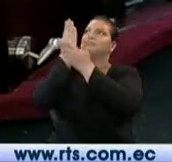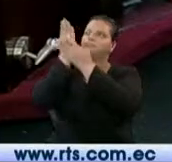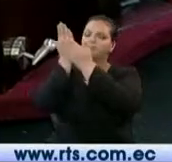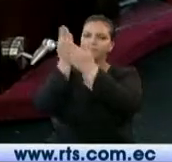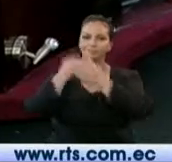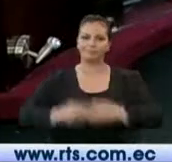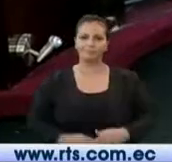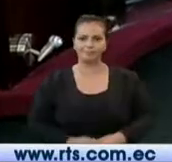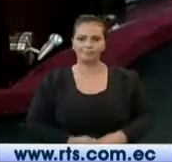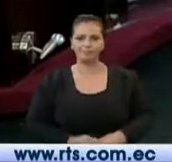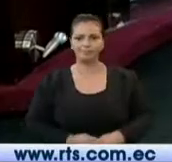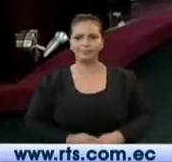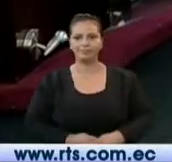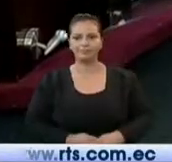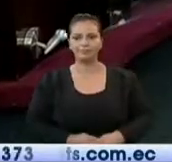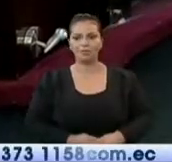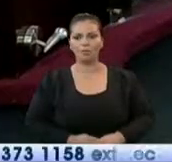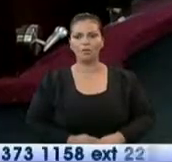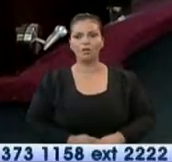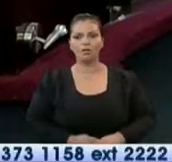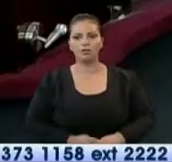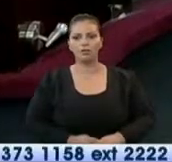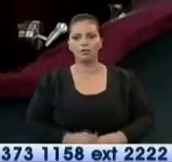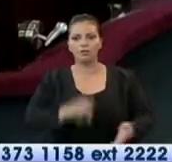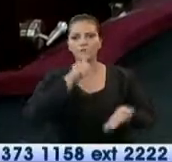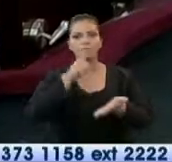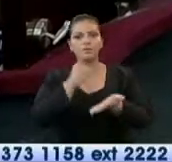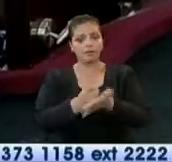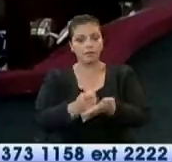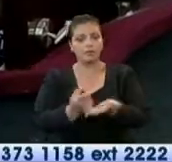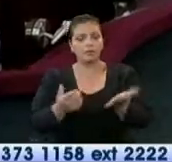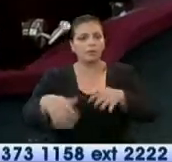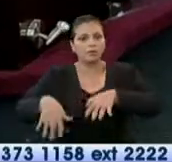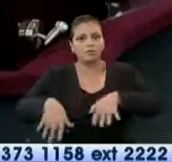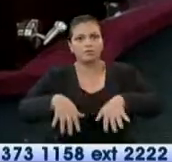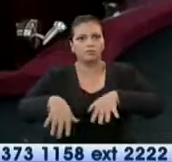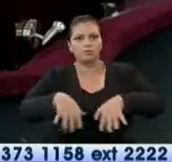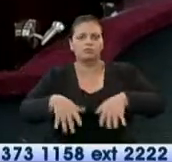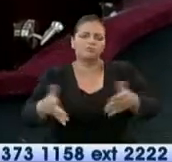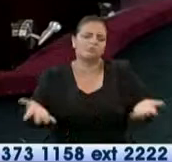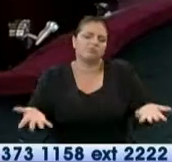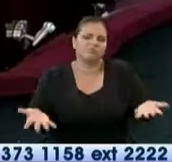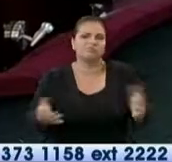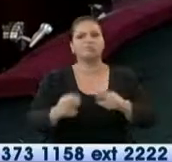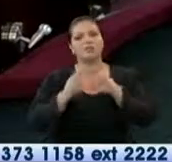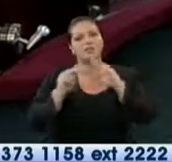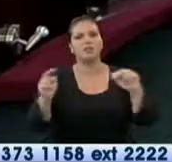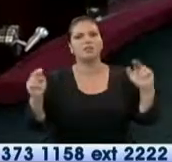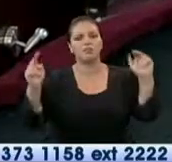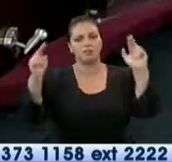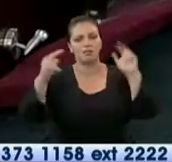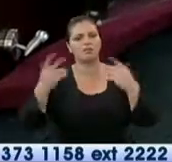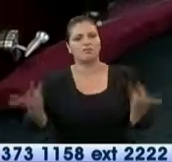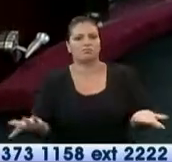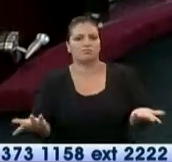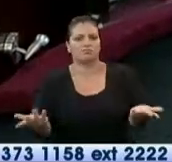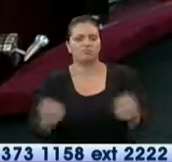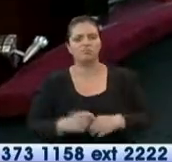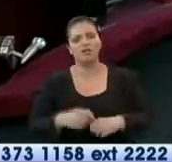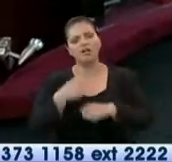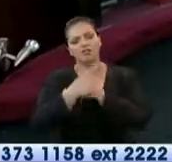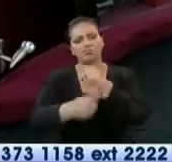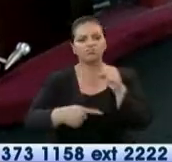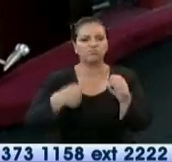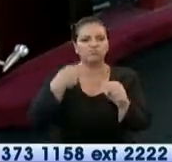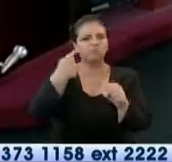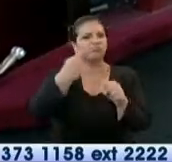cierto, este movimiento es proveniente de la naturaleza, del propio sistema natural que vivimos en la